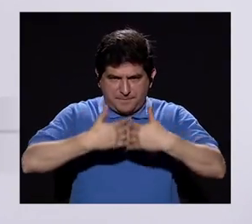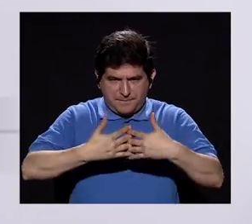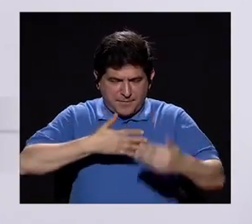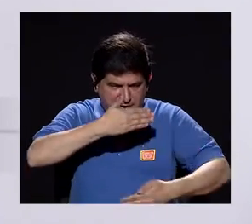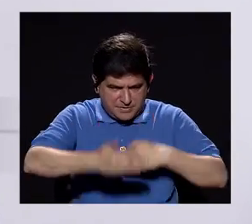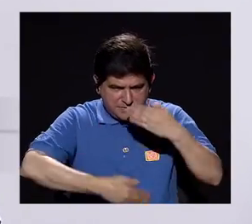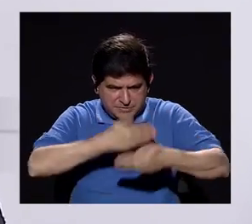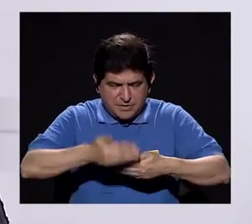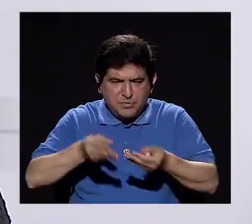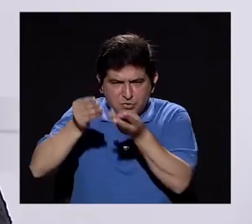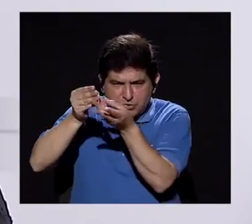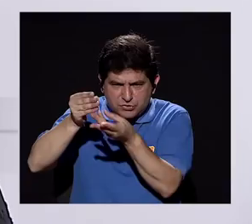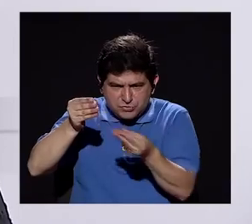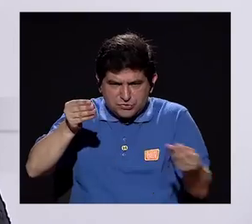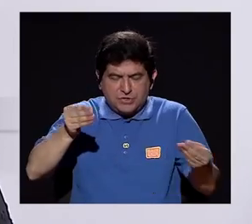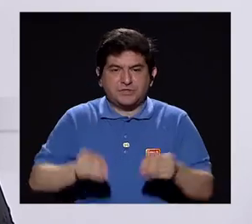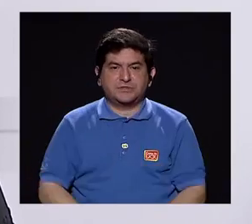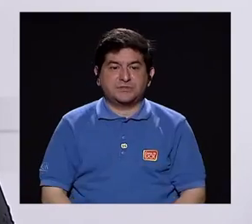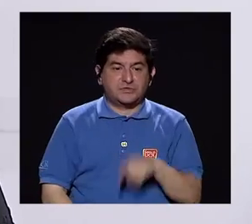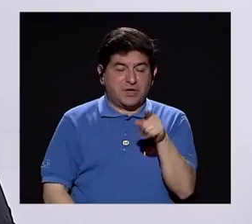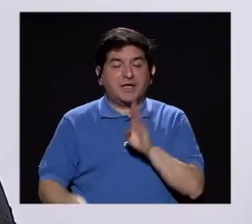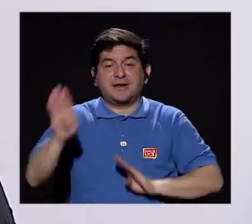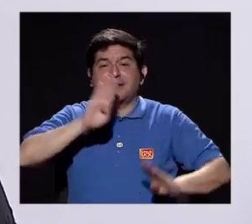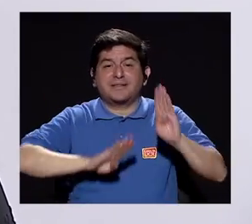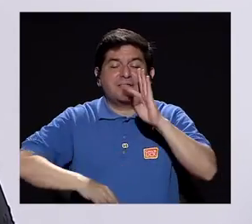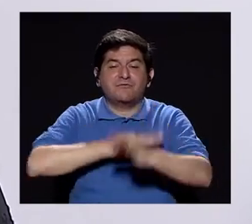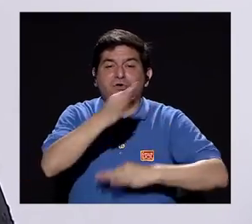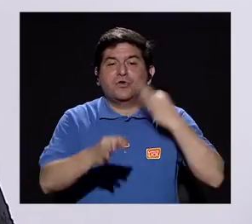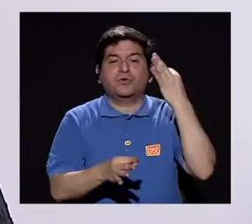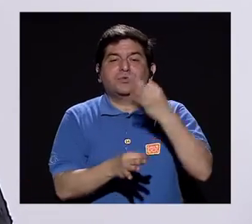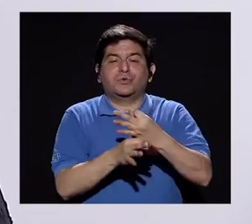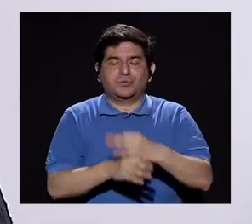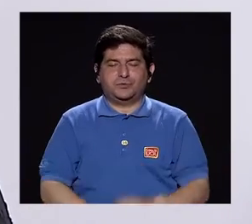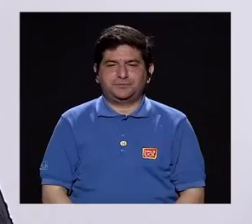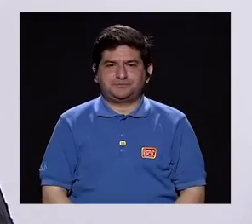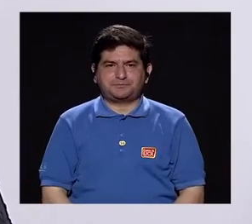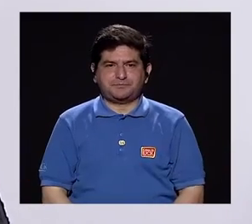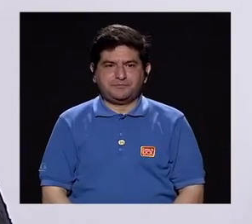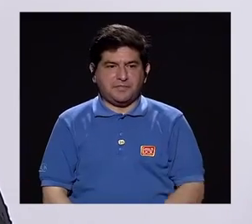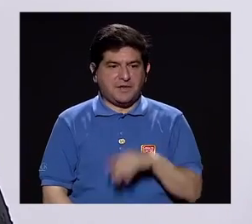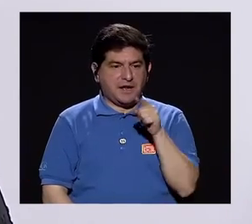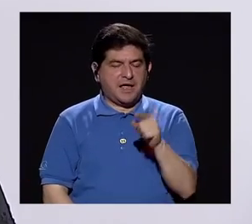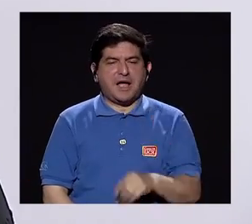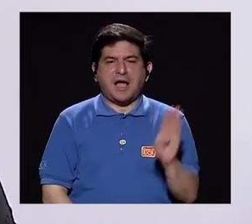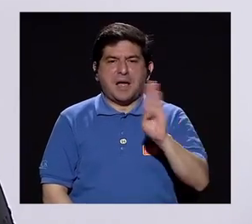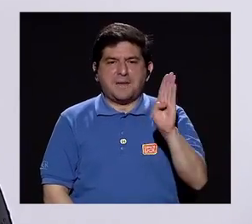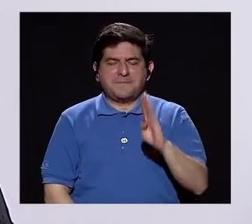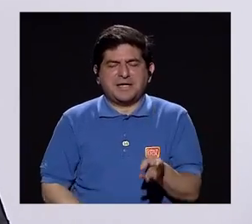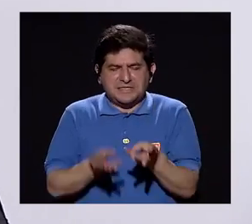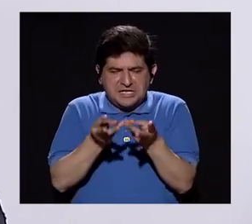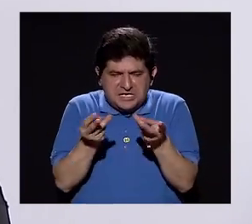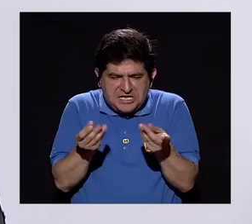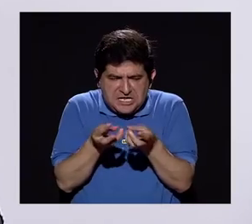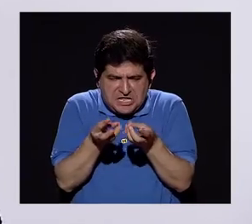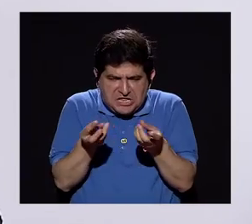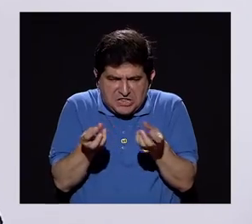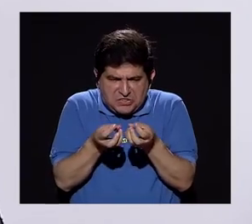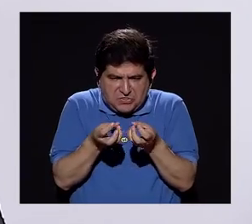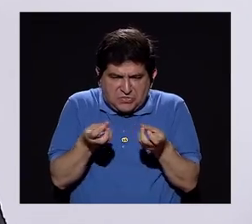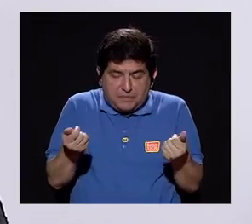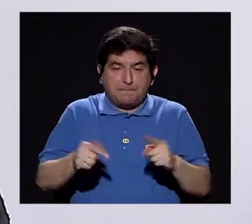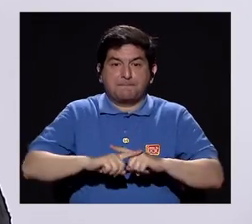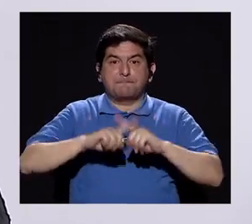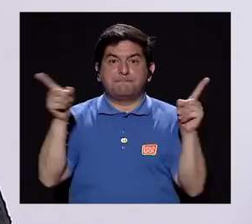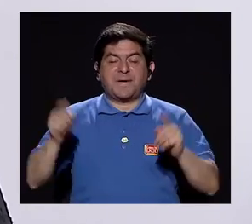tratamiento de lixiviados que inicialmente era un proceso biológico entonces lo que se encargaba de bacterias degradando materia